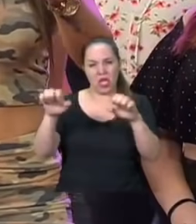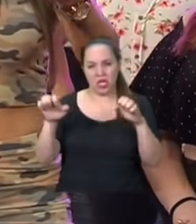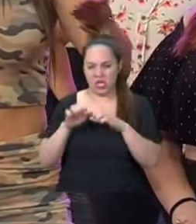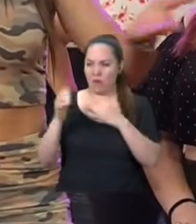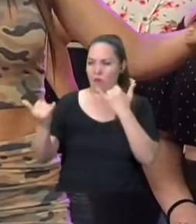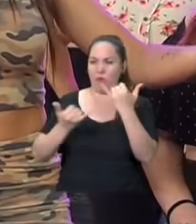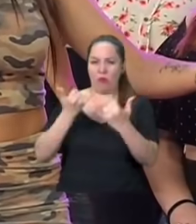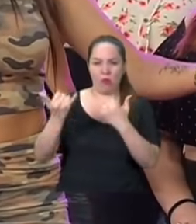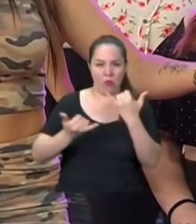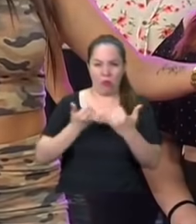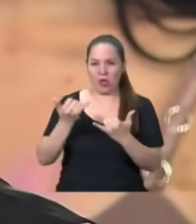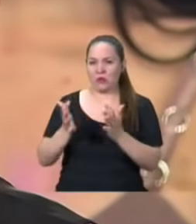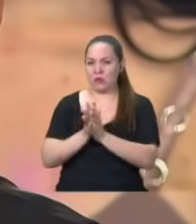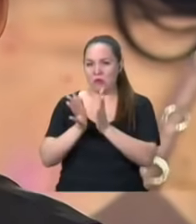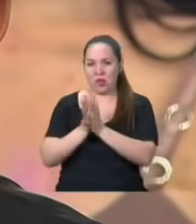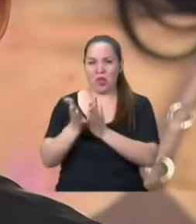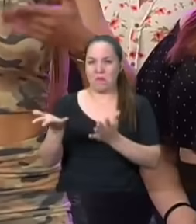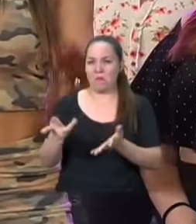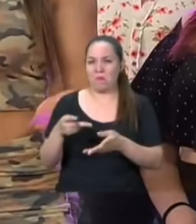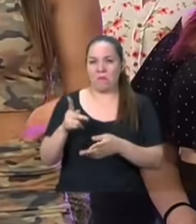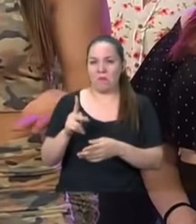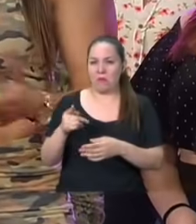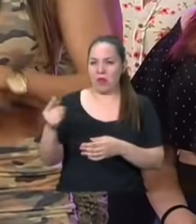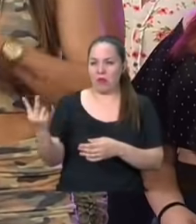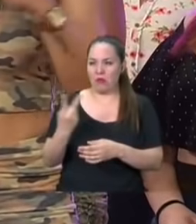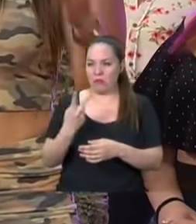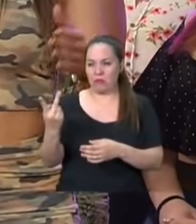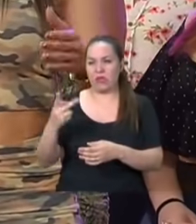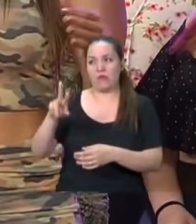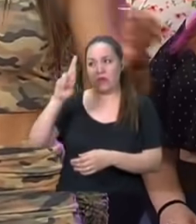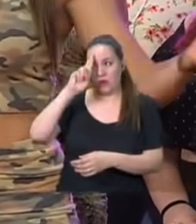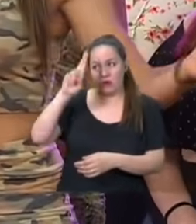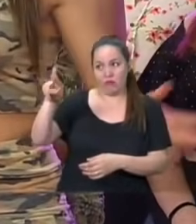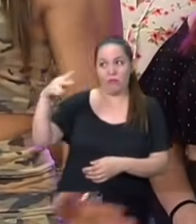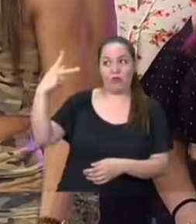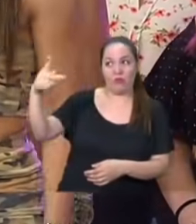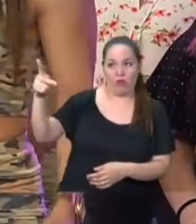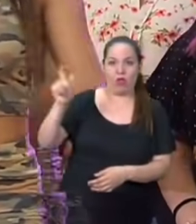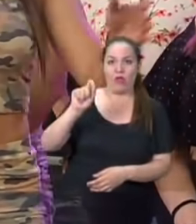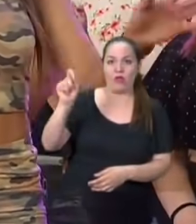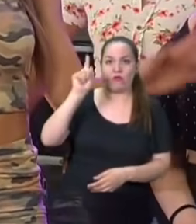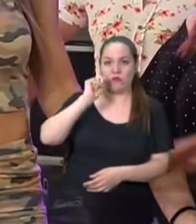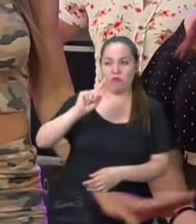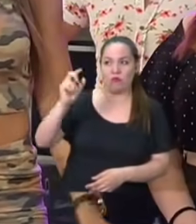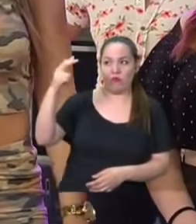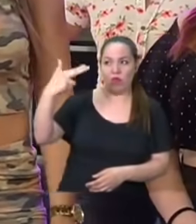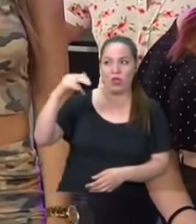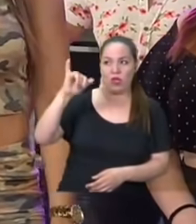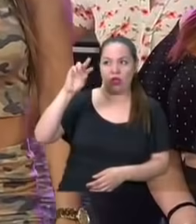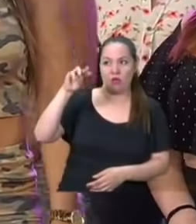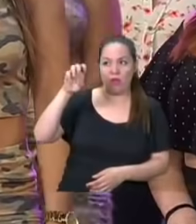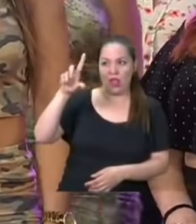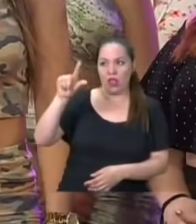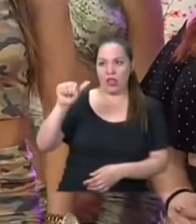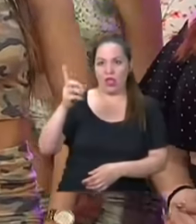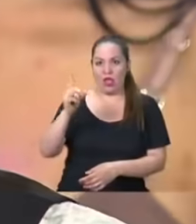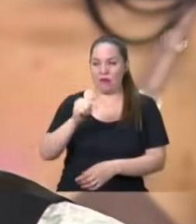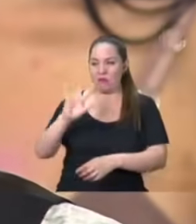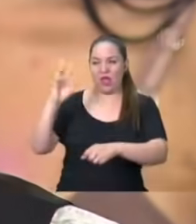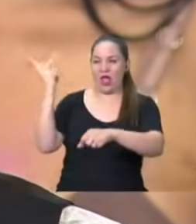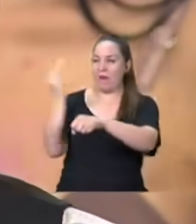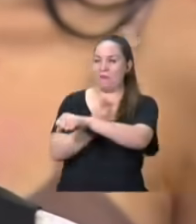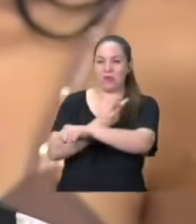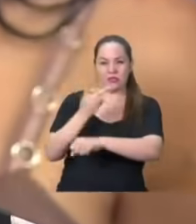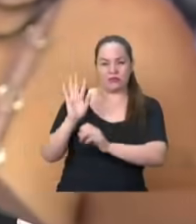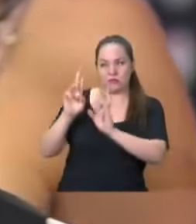mi respeto es para, ¿cómo se llama? Imelda. Para Imelda, que la verdad, no, ya nada que ver. Lo que fue, fue. Lo que fue, fue. Sí,